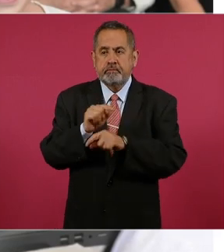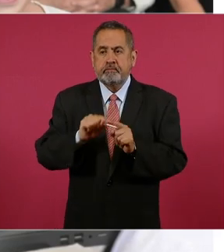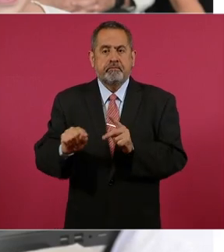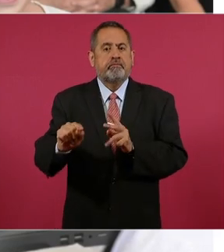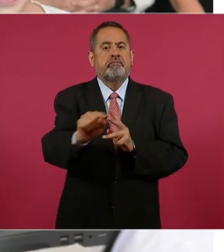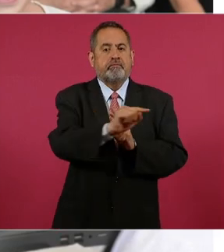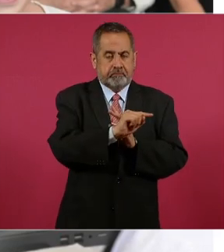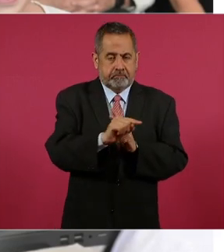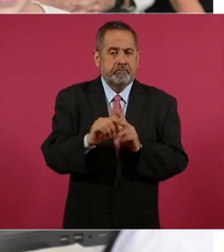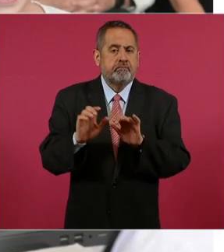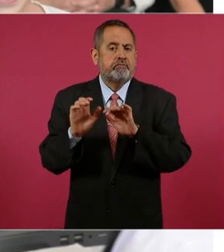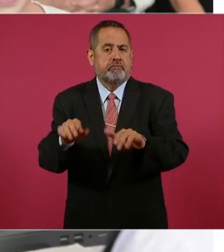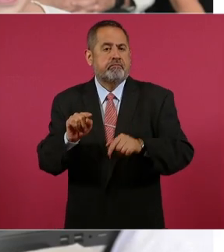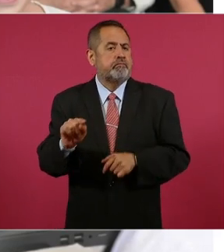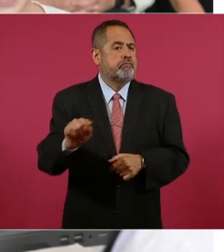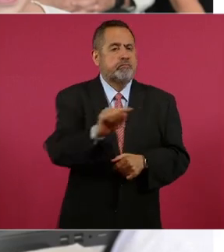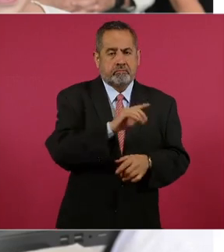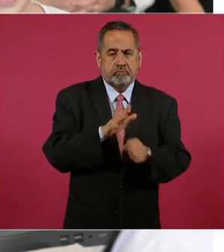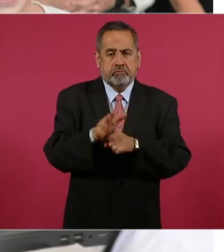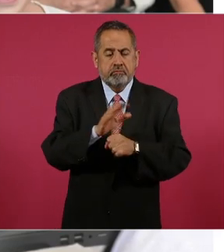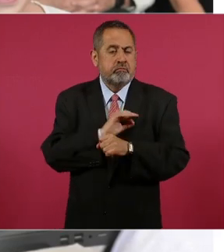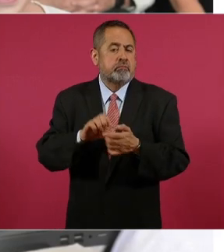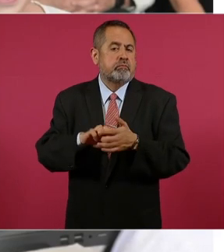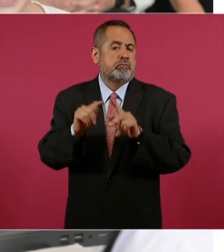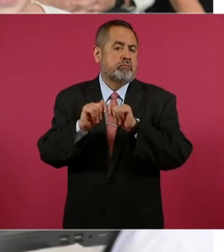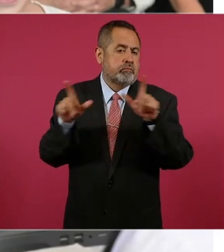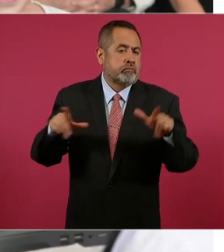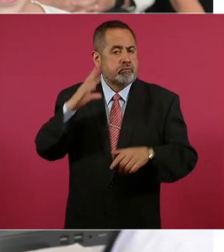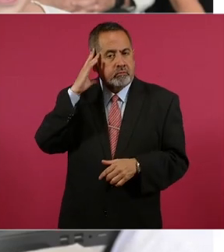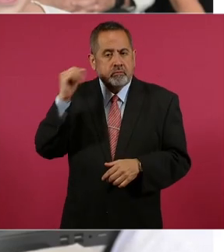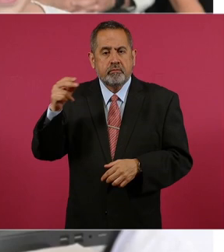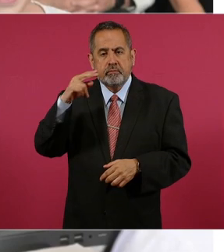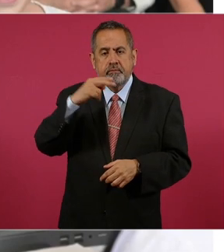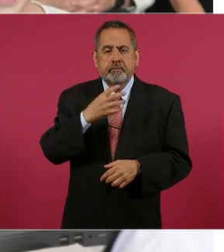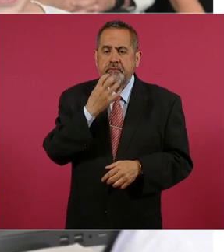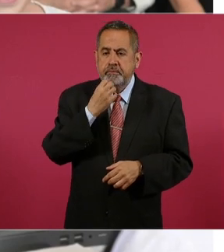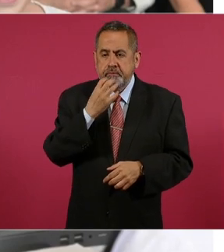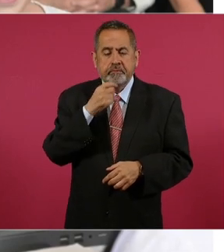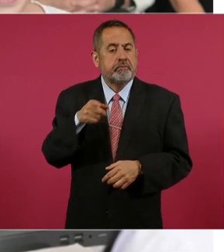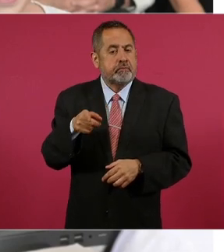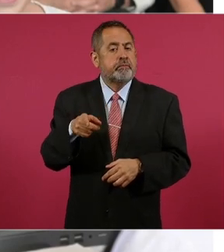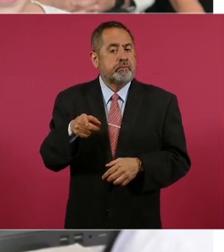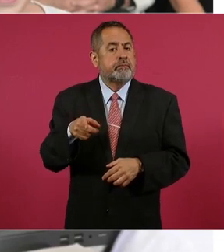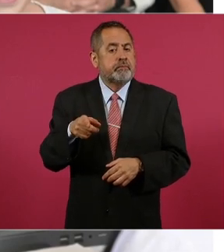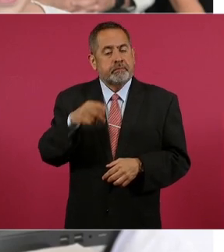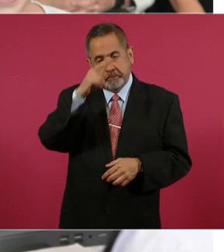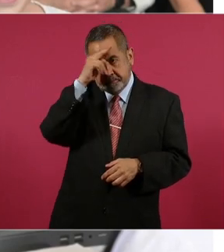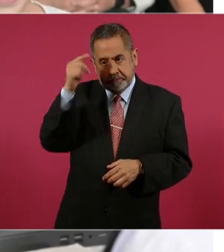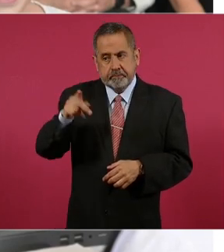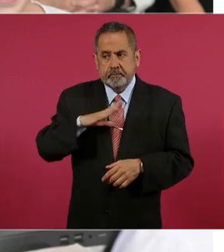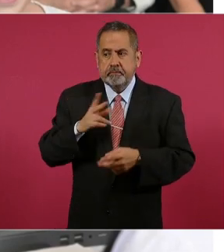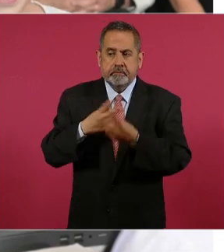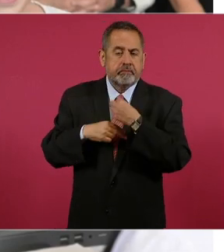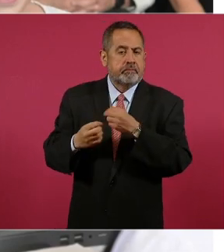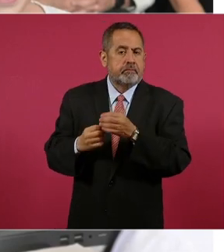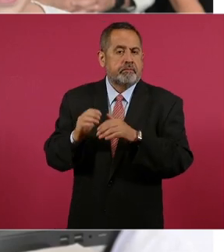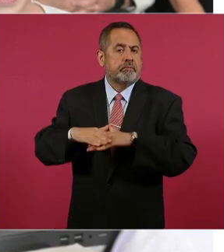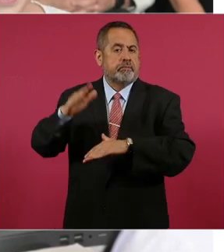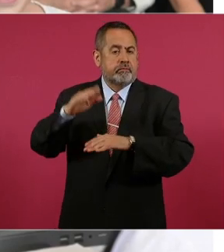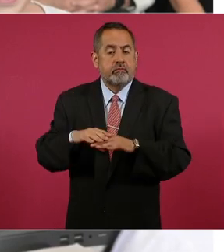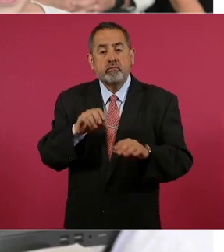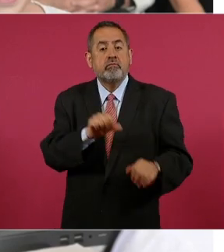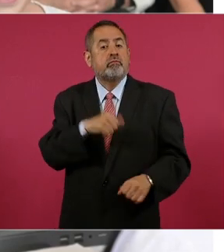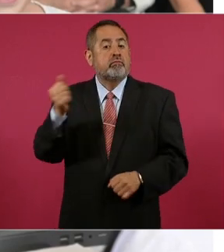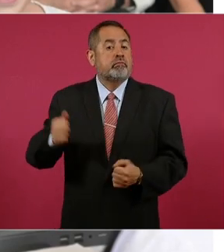tienen brechas para su cobertura, por eso Tlaxcala, Colima, Nayarit tienen este incremento. Pero otros estados, siete estados, ya